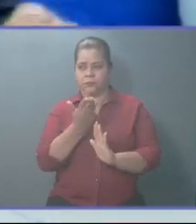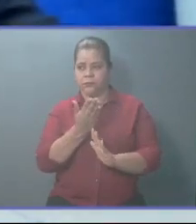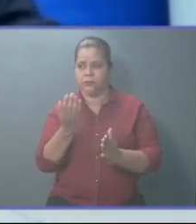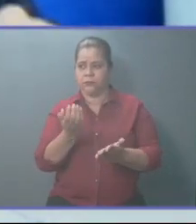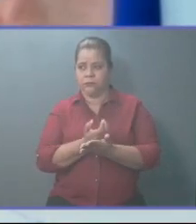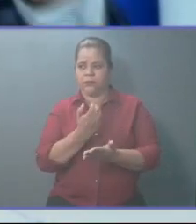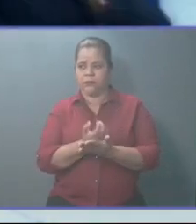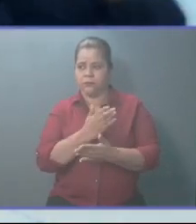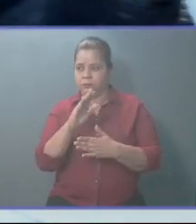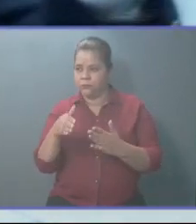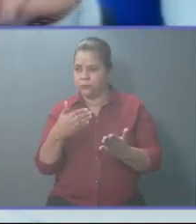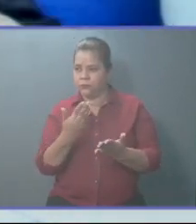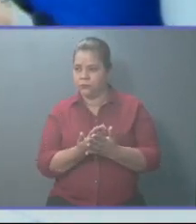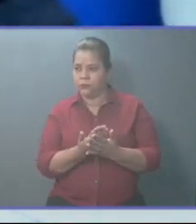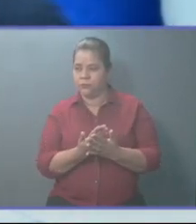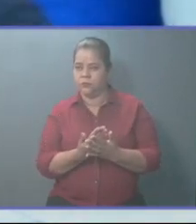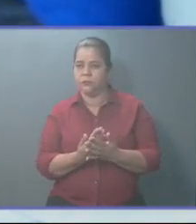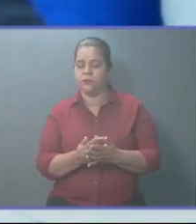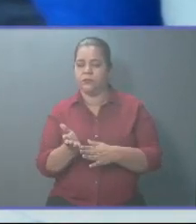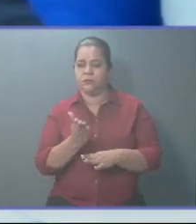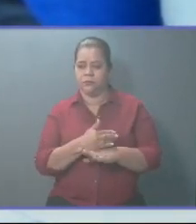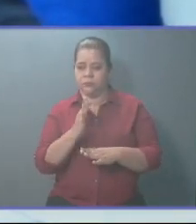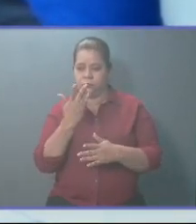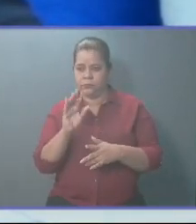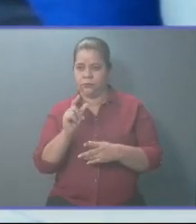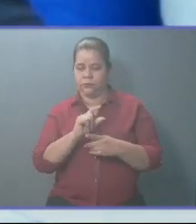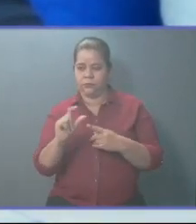Empresas Salvadoreñas, y así se llama, así quedó en el decreto,